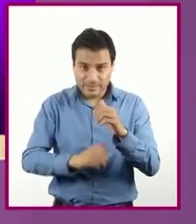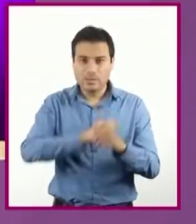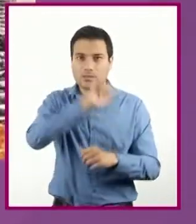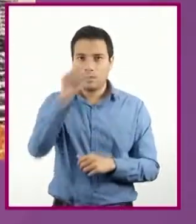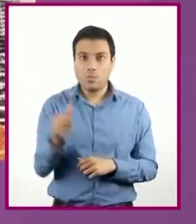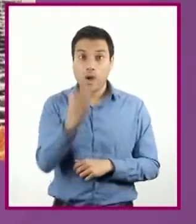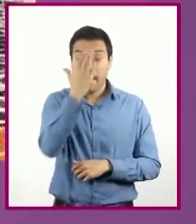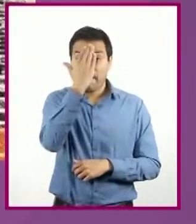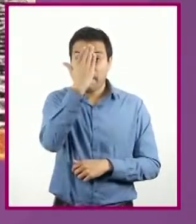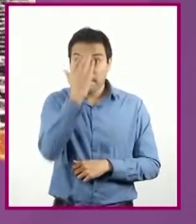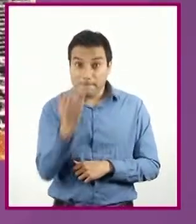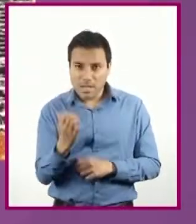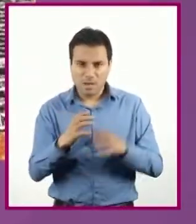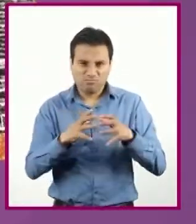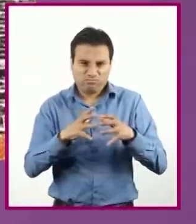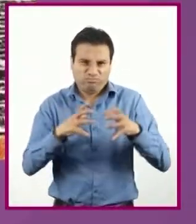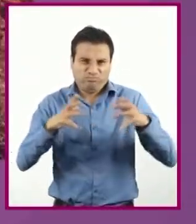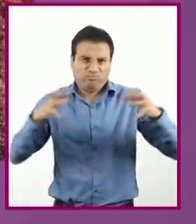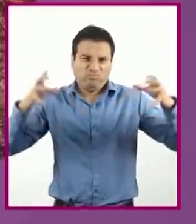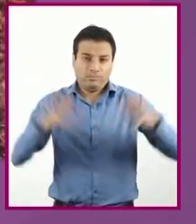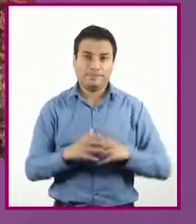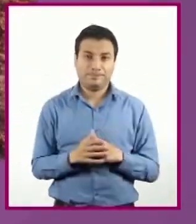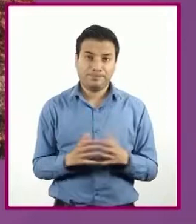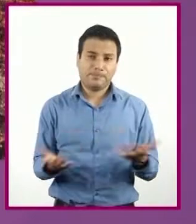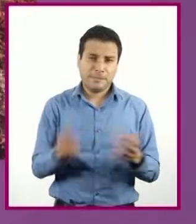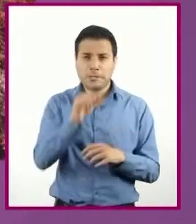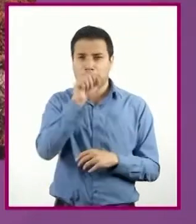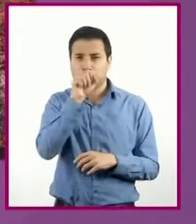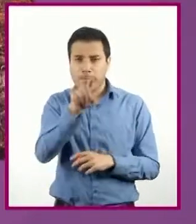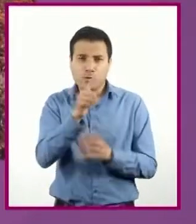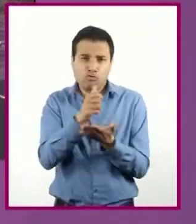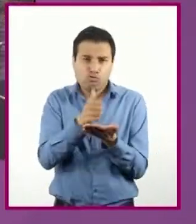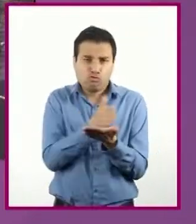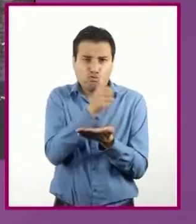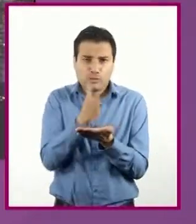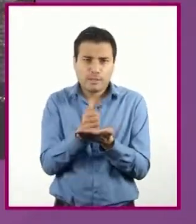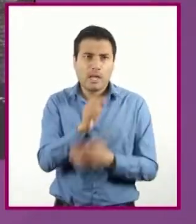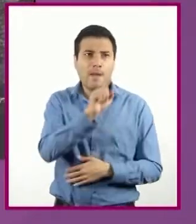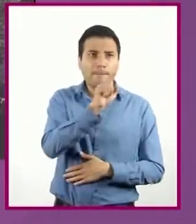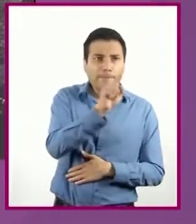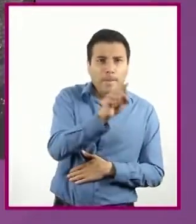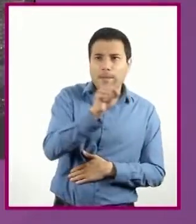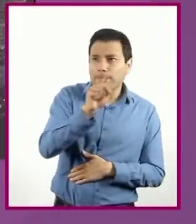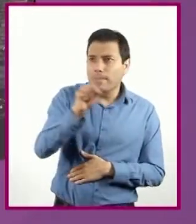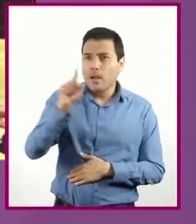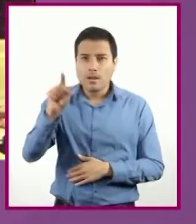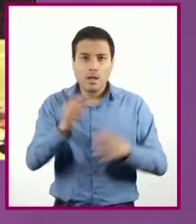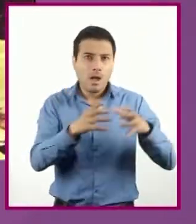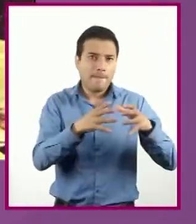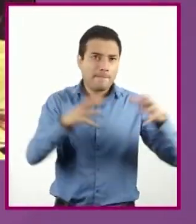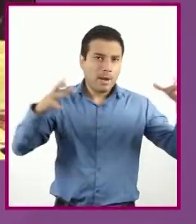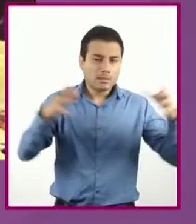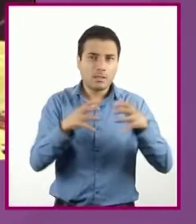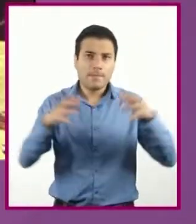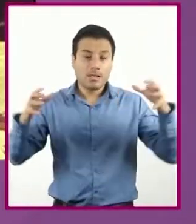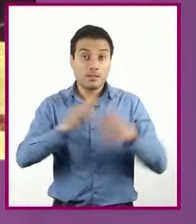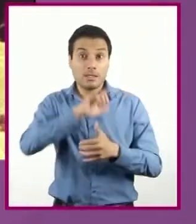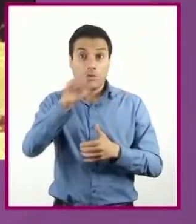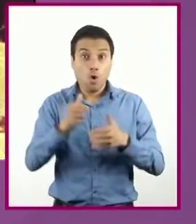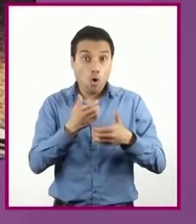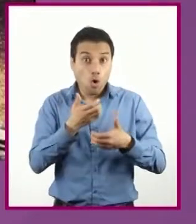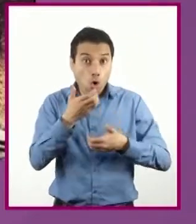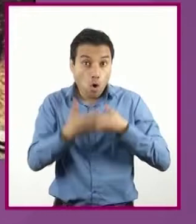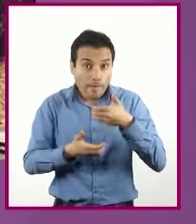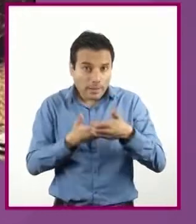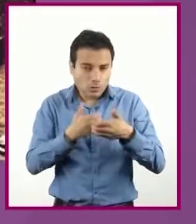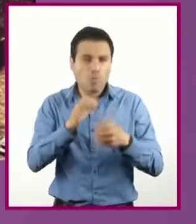esplendor. Simultáneamente, varias de sus ciudades aumentaron su poder y a través del comercio lograron